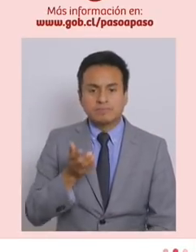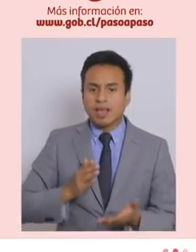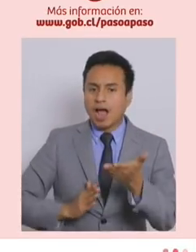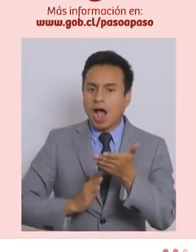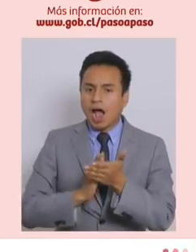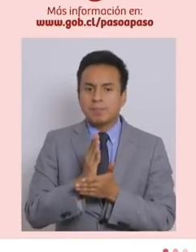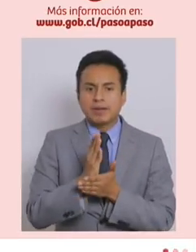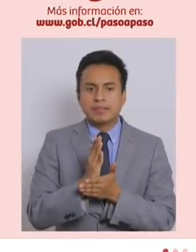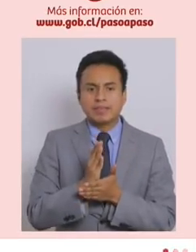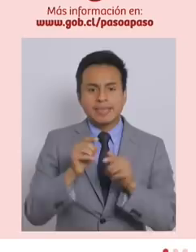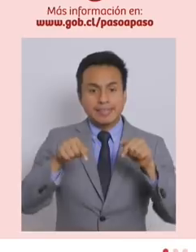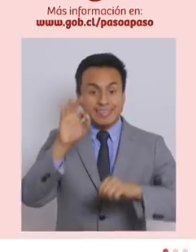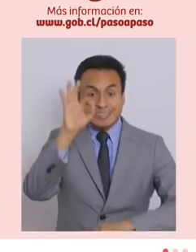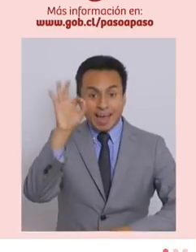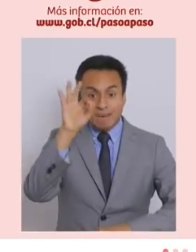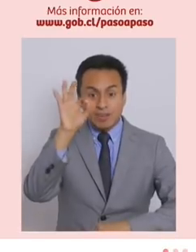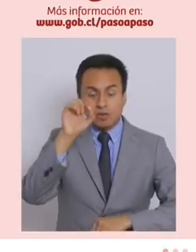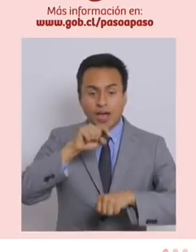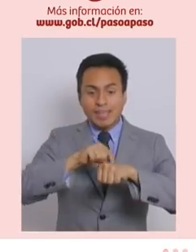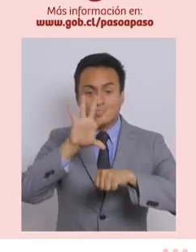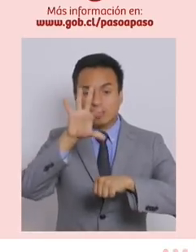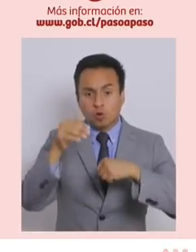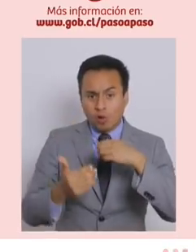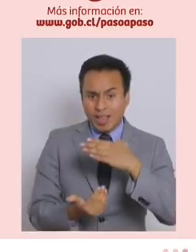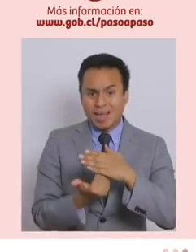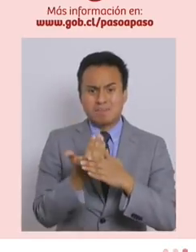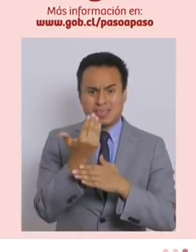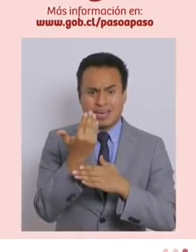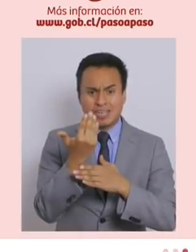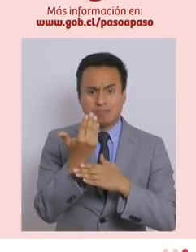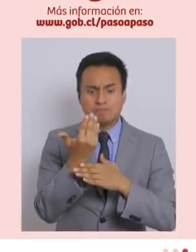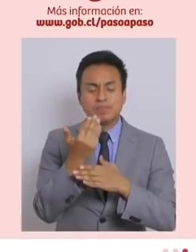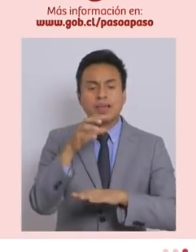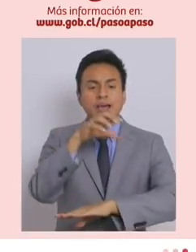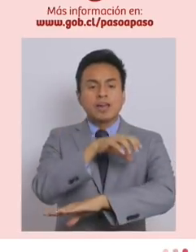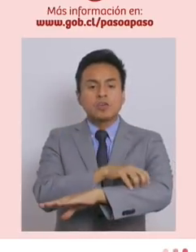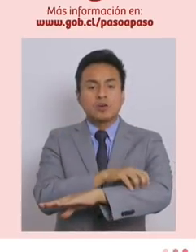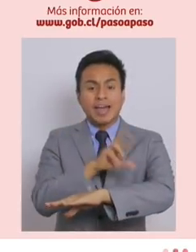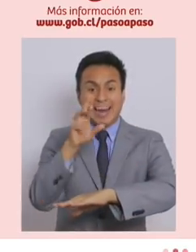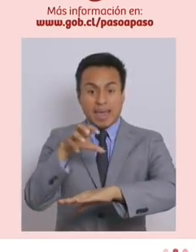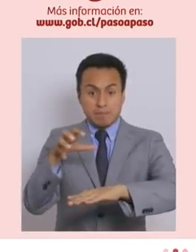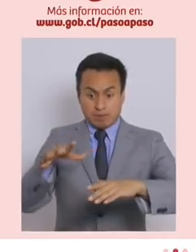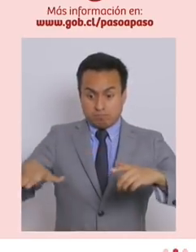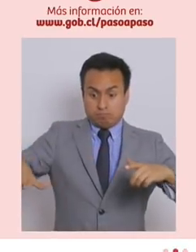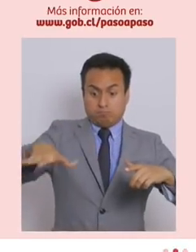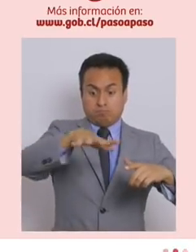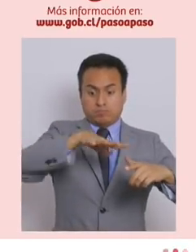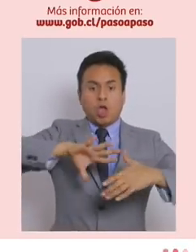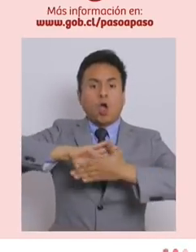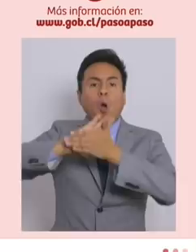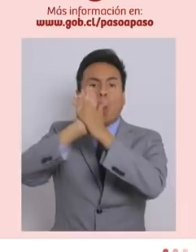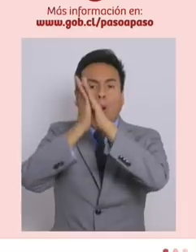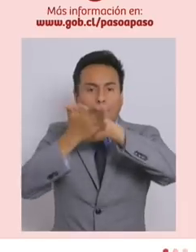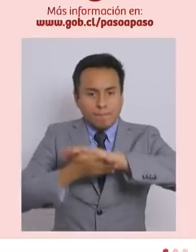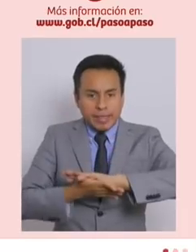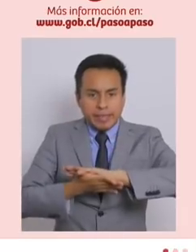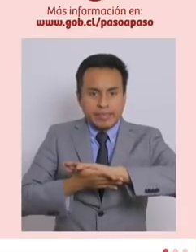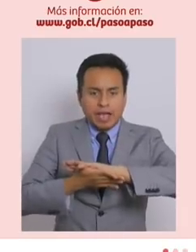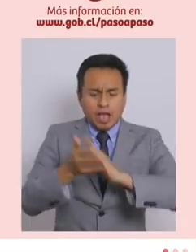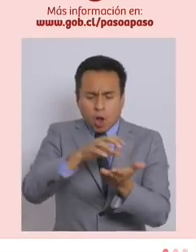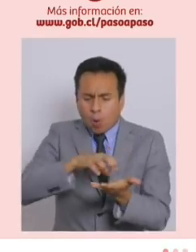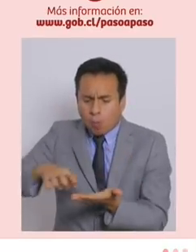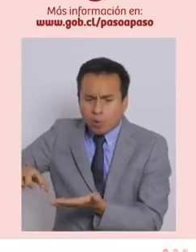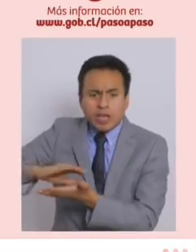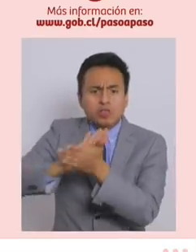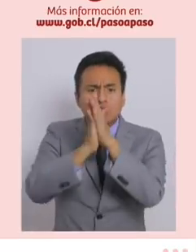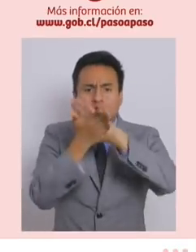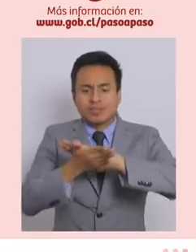de este sábado a las 5 de la mañana la región metropolitana completa todas sus comunas